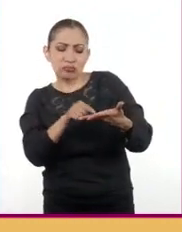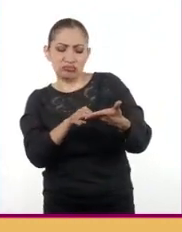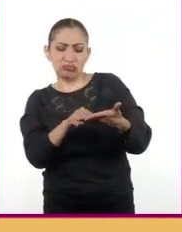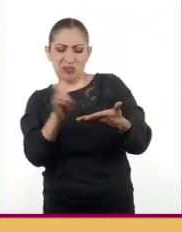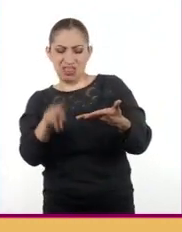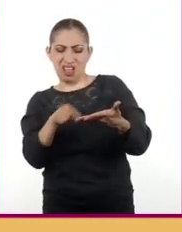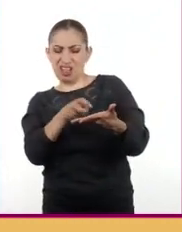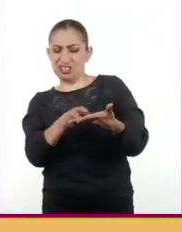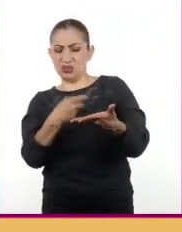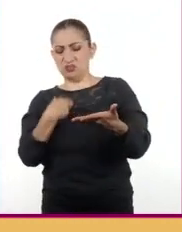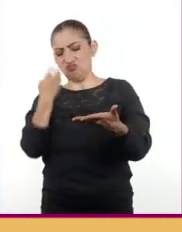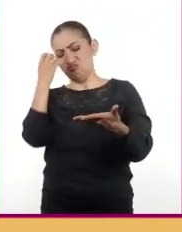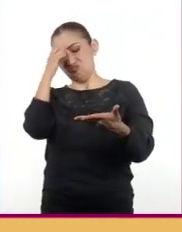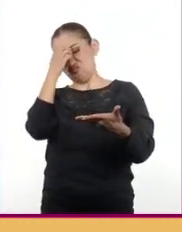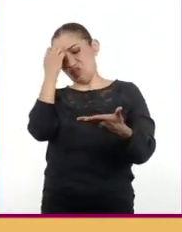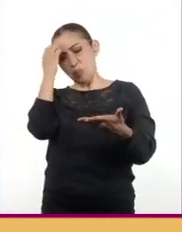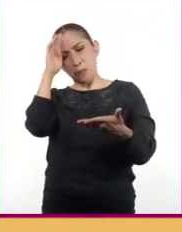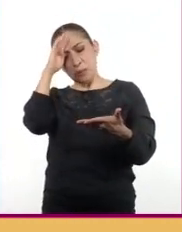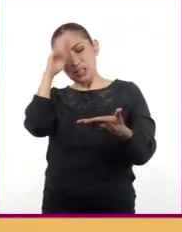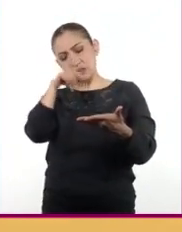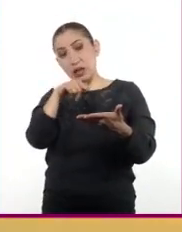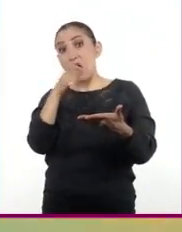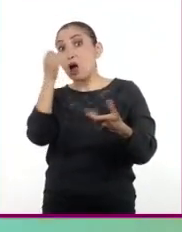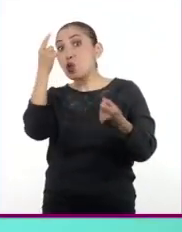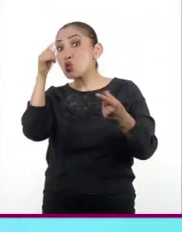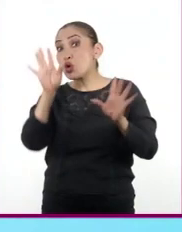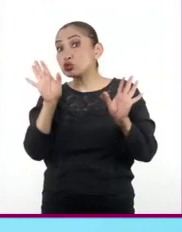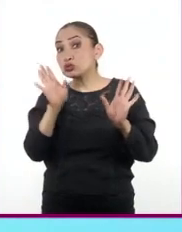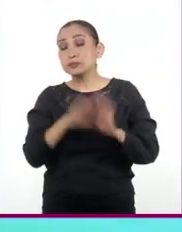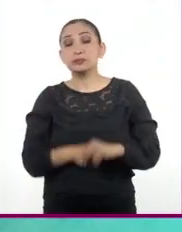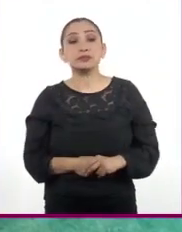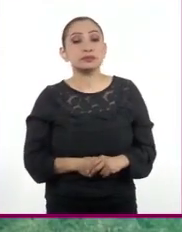la credibilidad de la información.